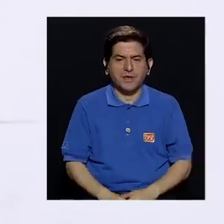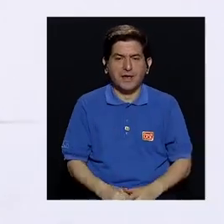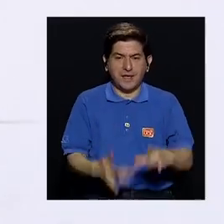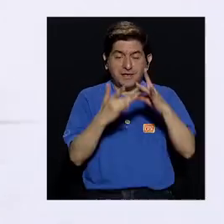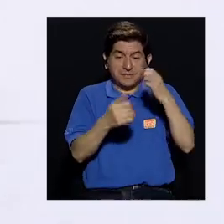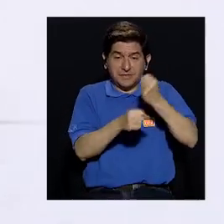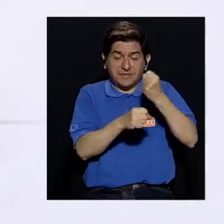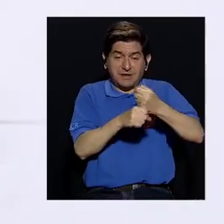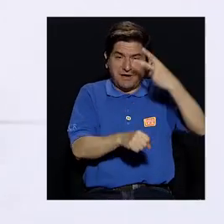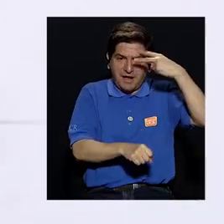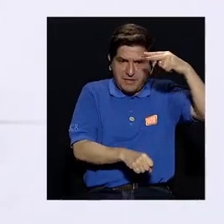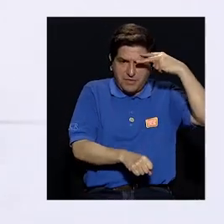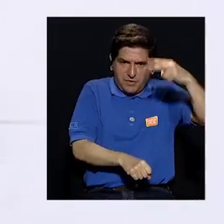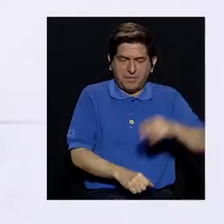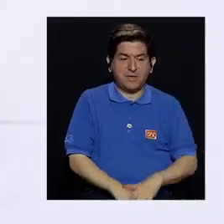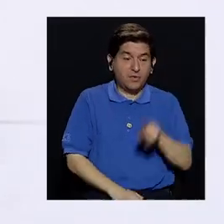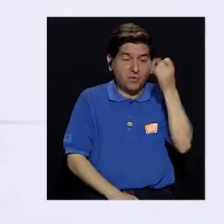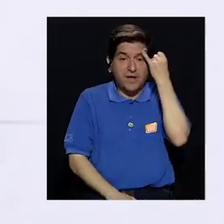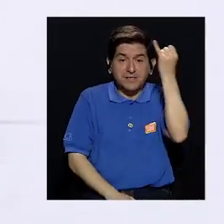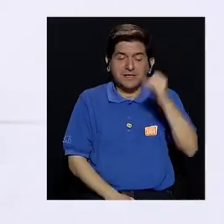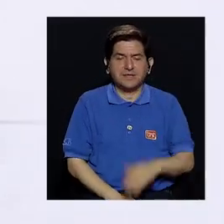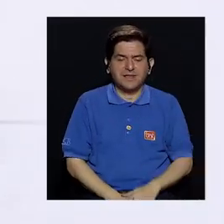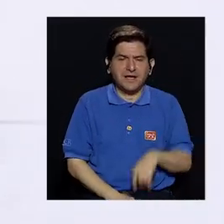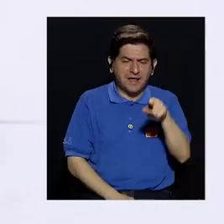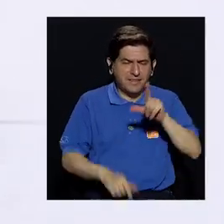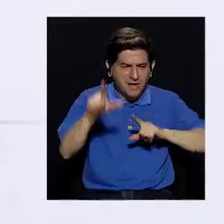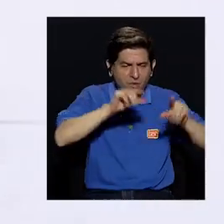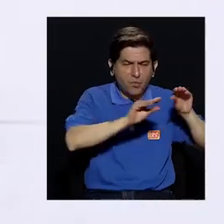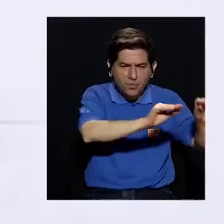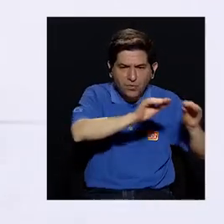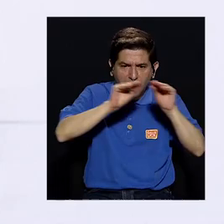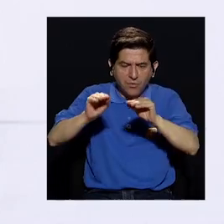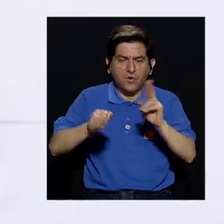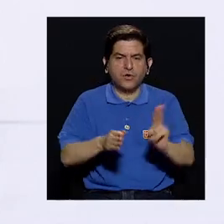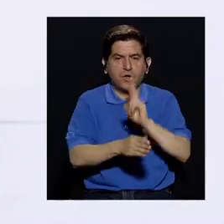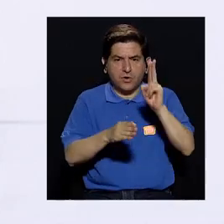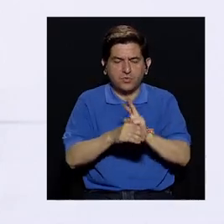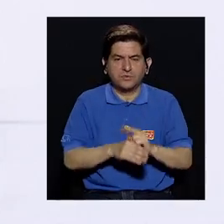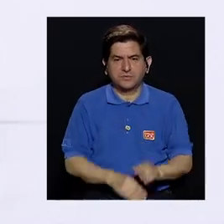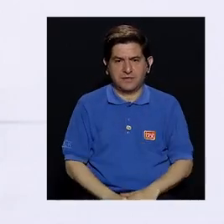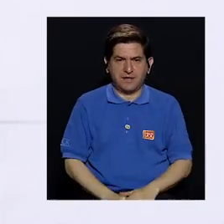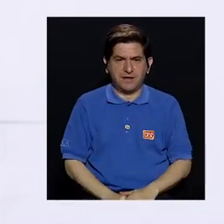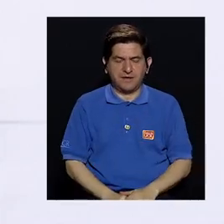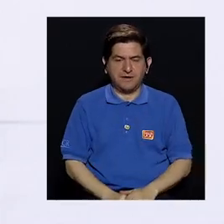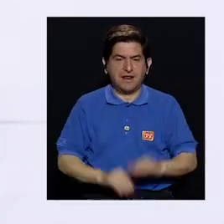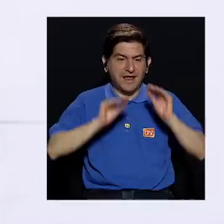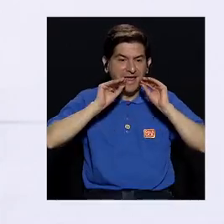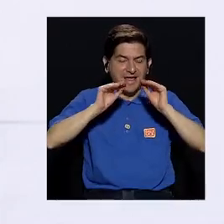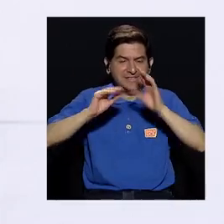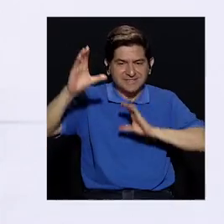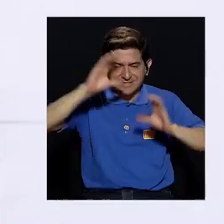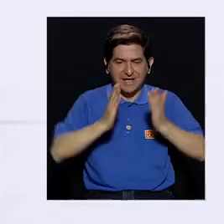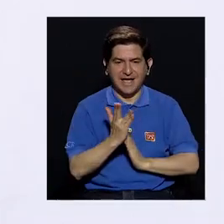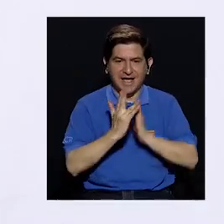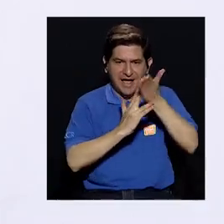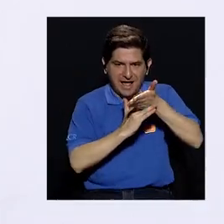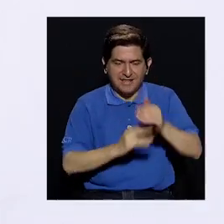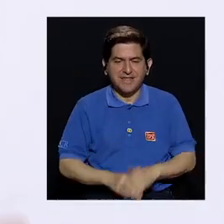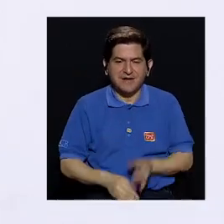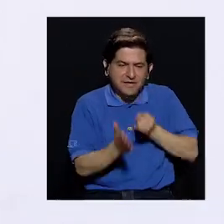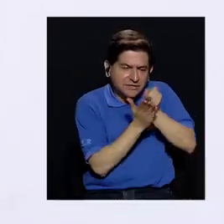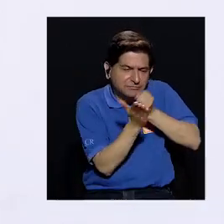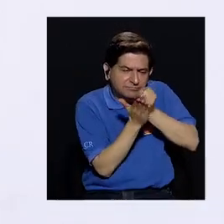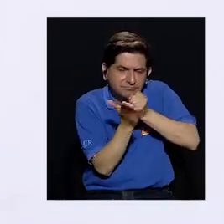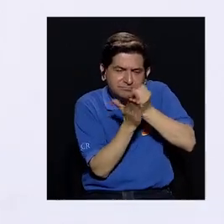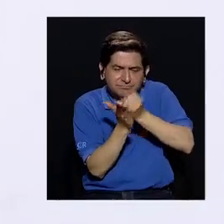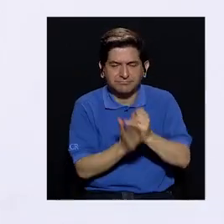más hemos trabajado en méjico esta idea de los laboratorios portátiles que es utilizar las enseñanzas de la ciencia a través del método